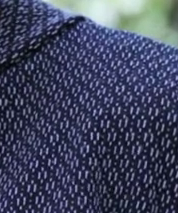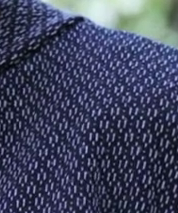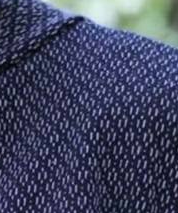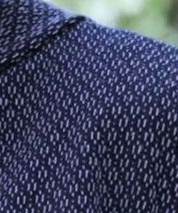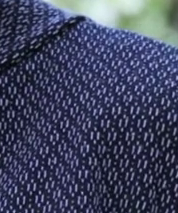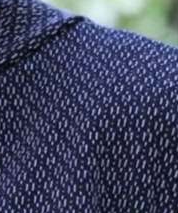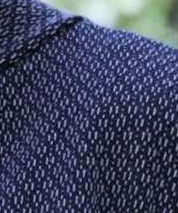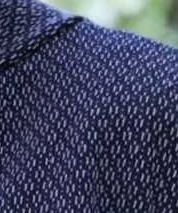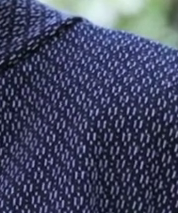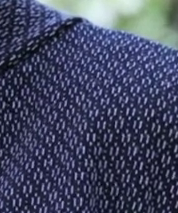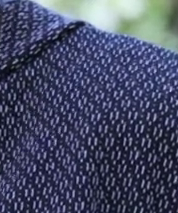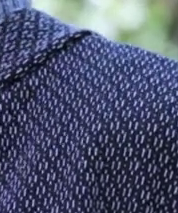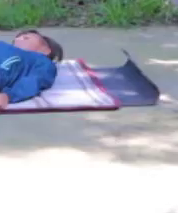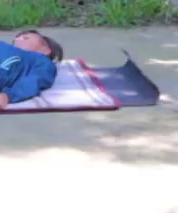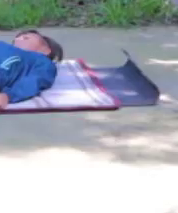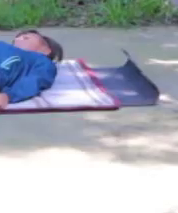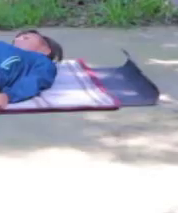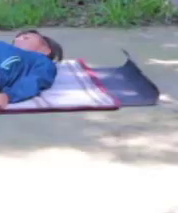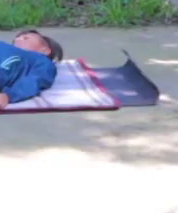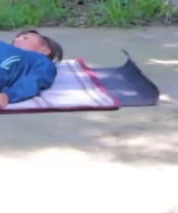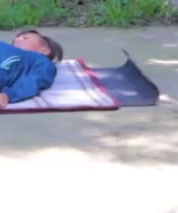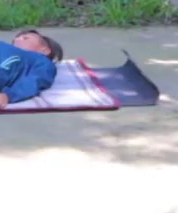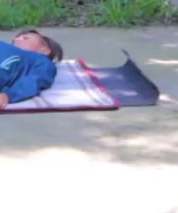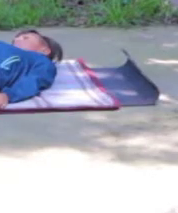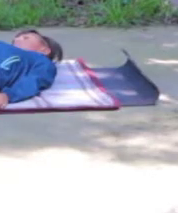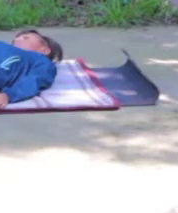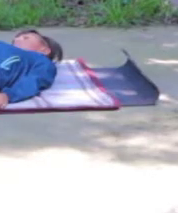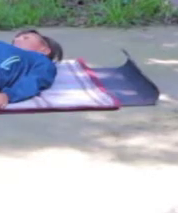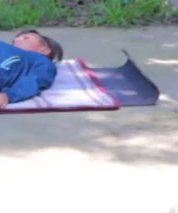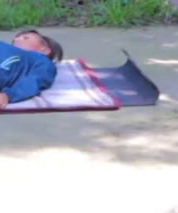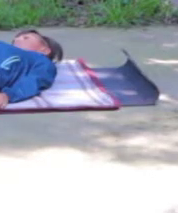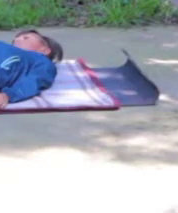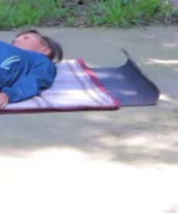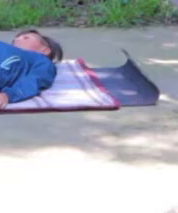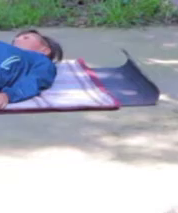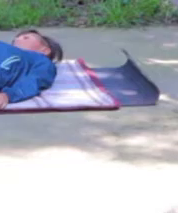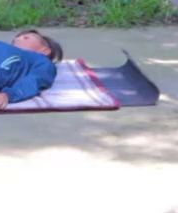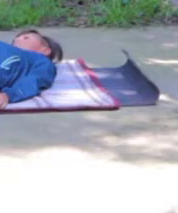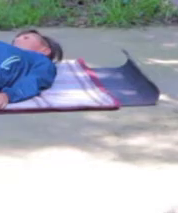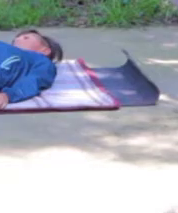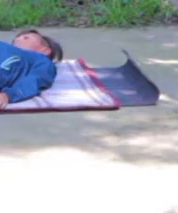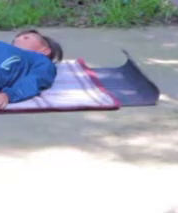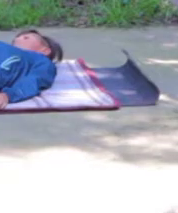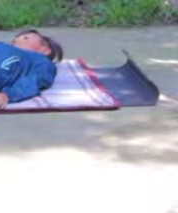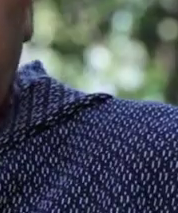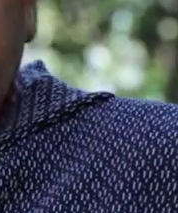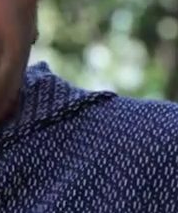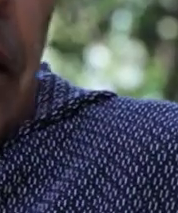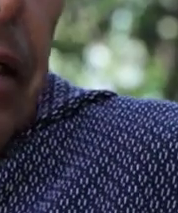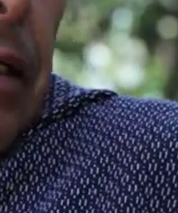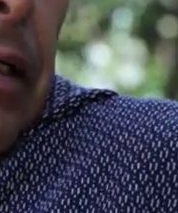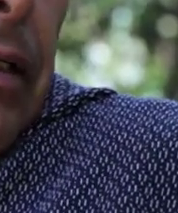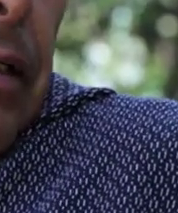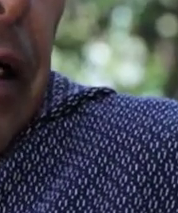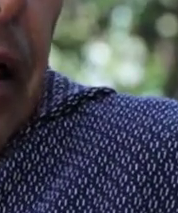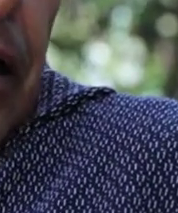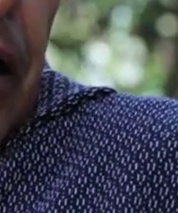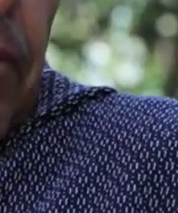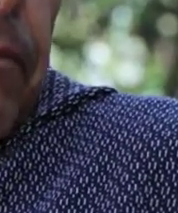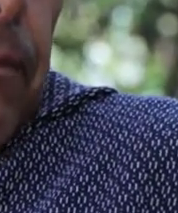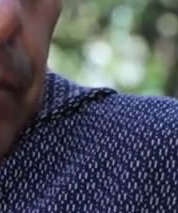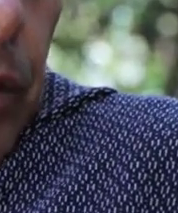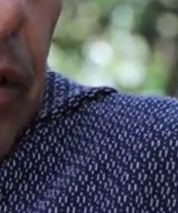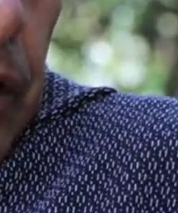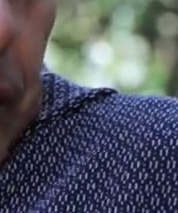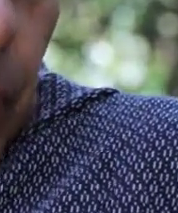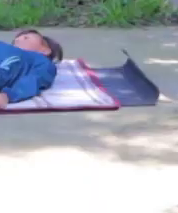flexionando las rodillas, las plantas de los pies totalmente en el suelo, y lo que vamos a hacer es elevar la